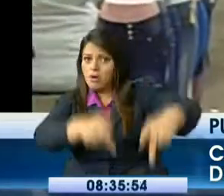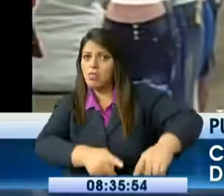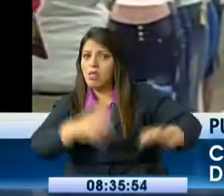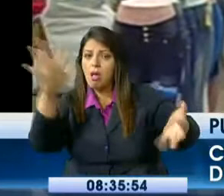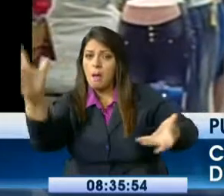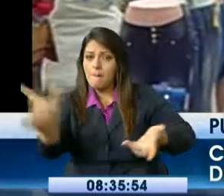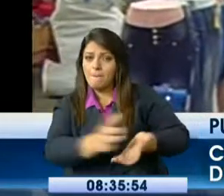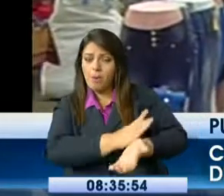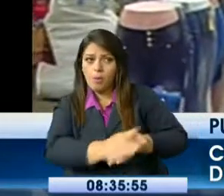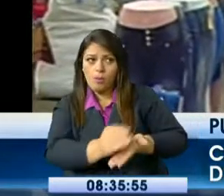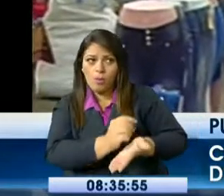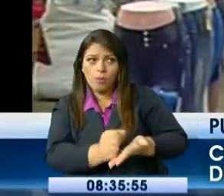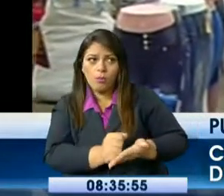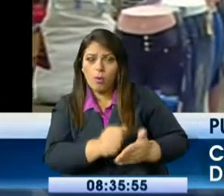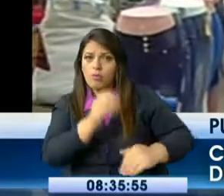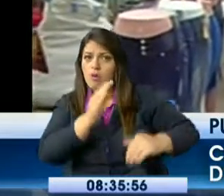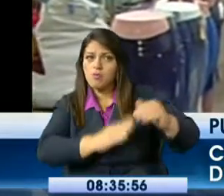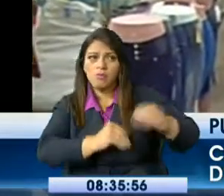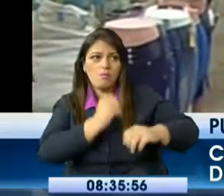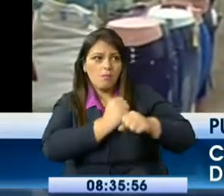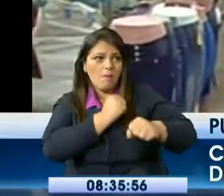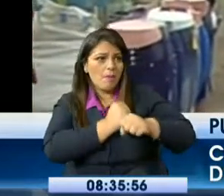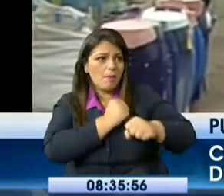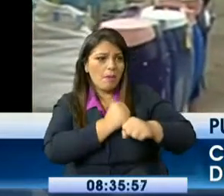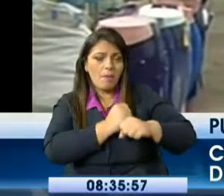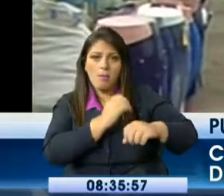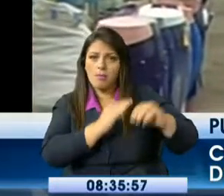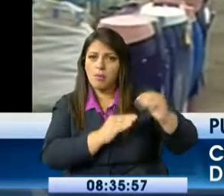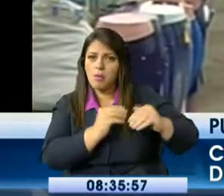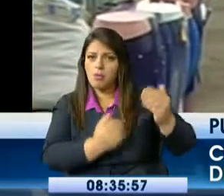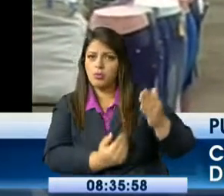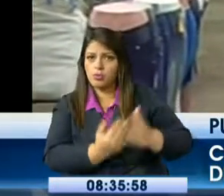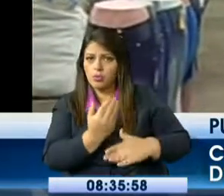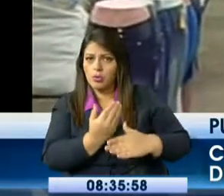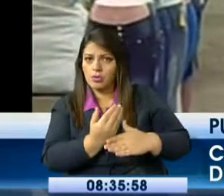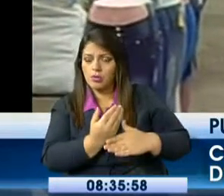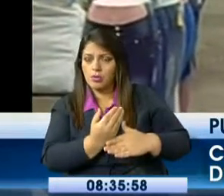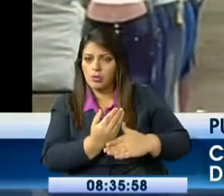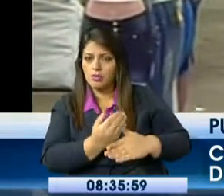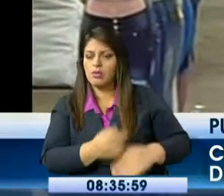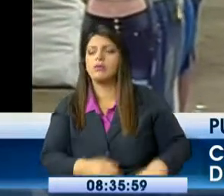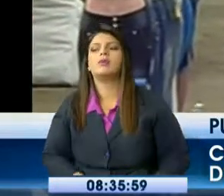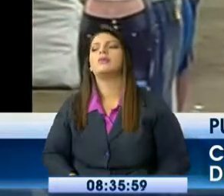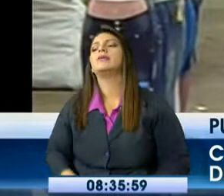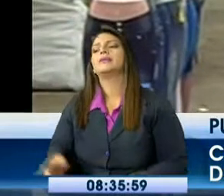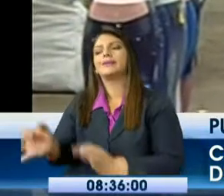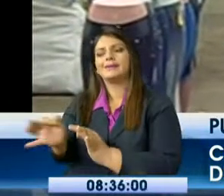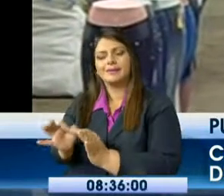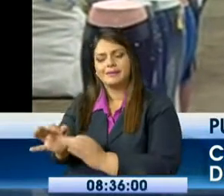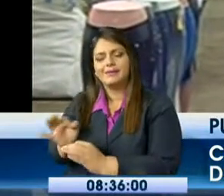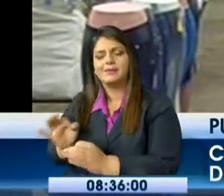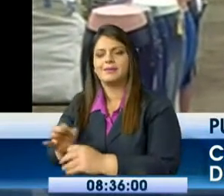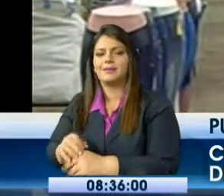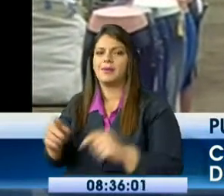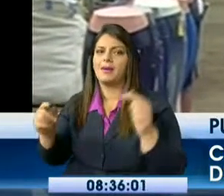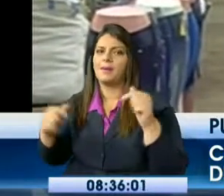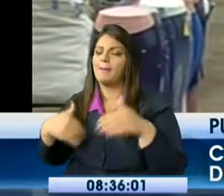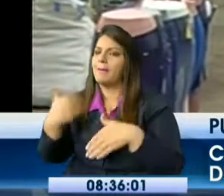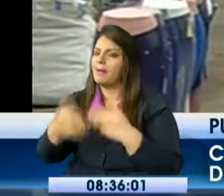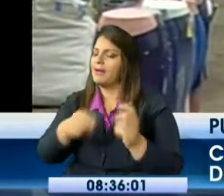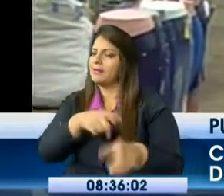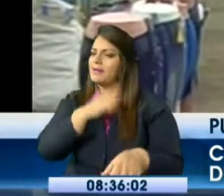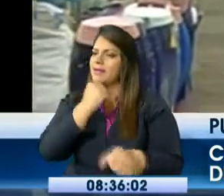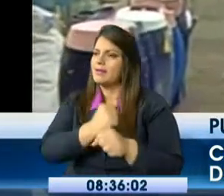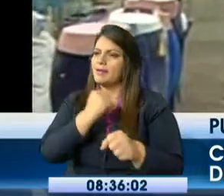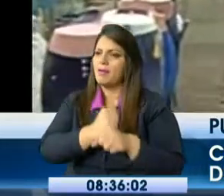conozco. No podrían permanecer aquí porque va a haber obra física ahí. Exacto, vamos a construir, esto se va a regenerar, vamos a hacer un